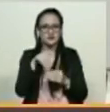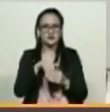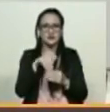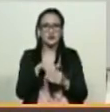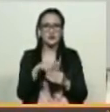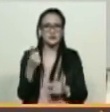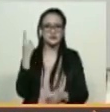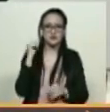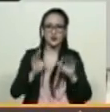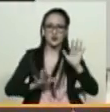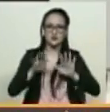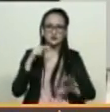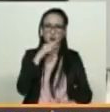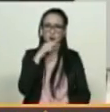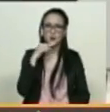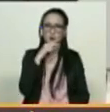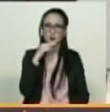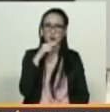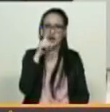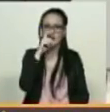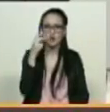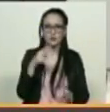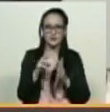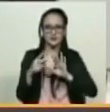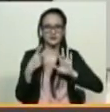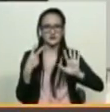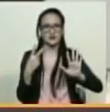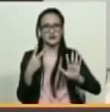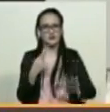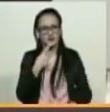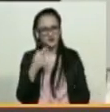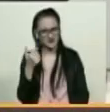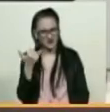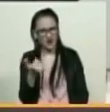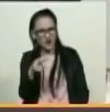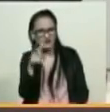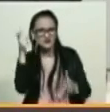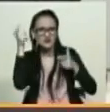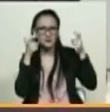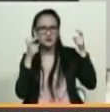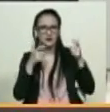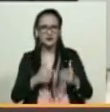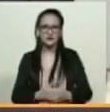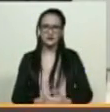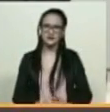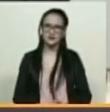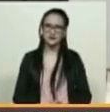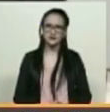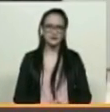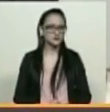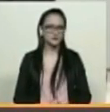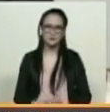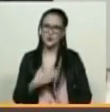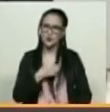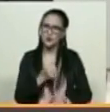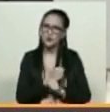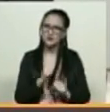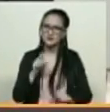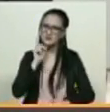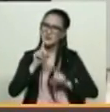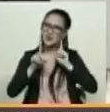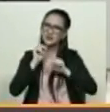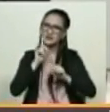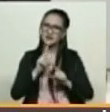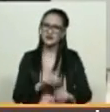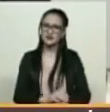del pasado 15 de octubre del año 2017. Van a decir que es chavista. Es que es el colmo de la mentira,